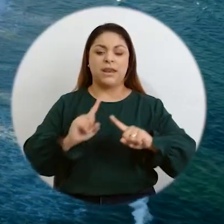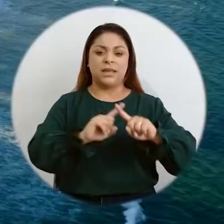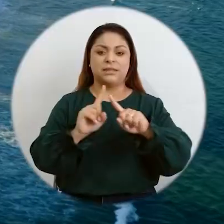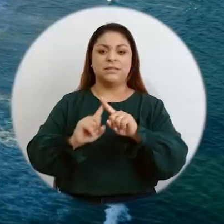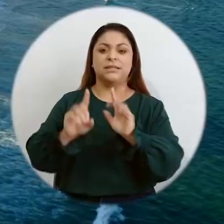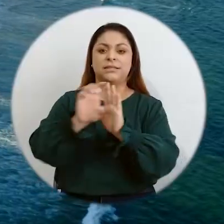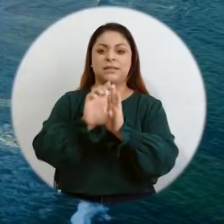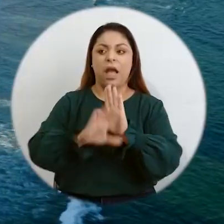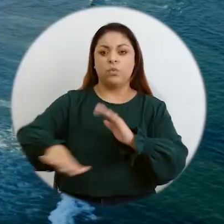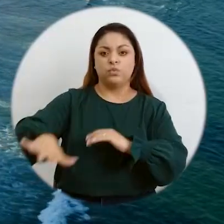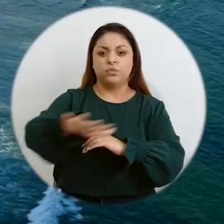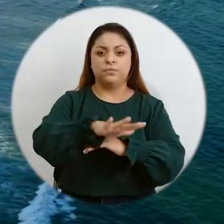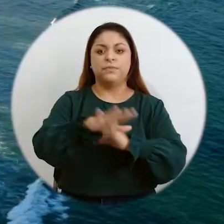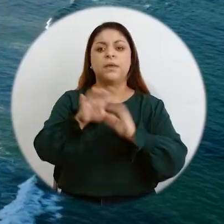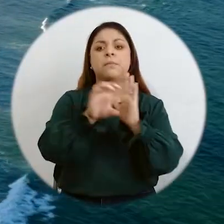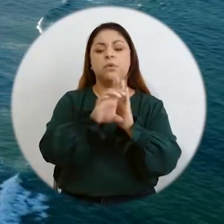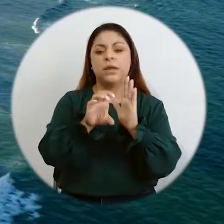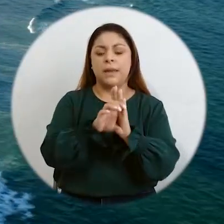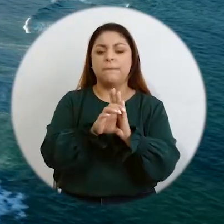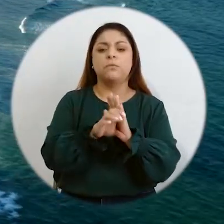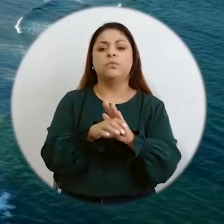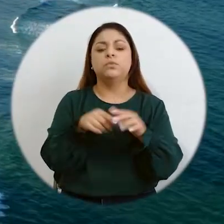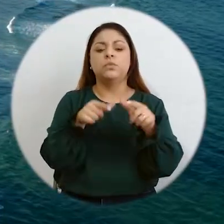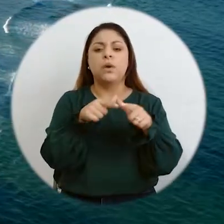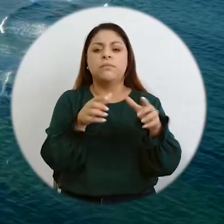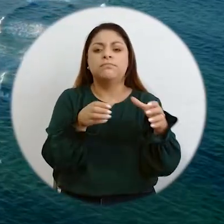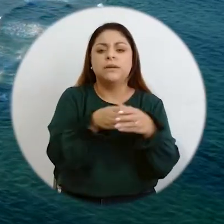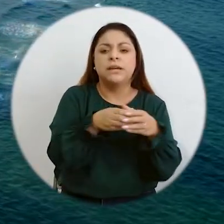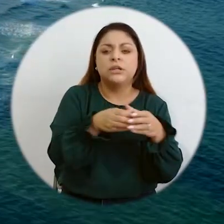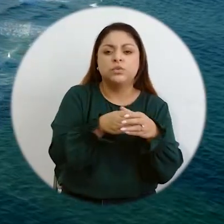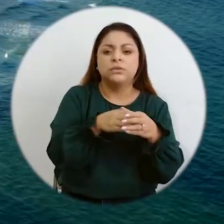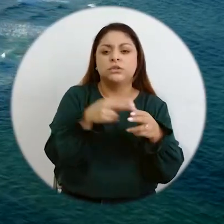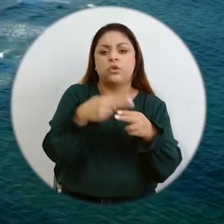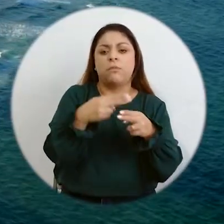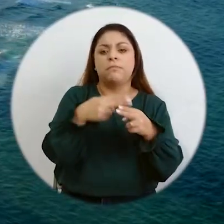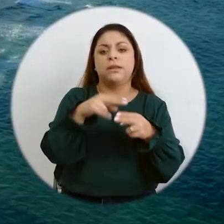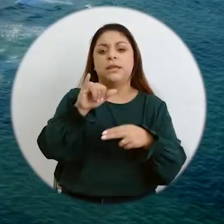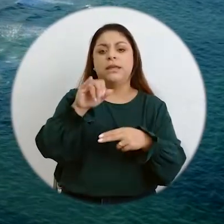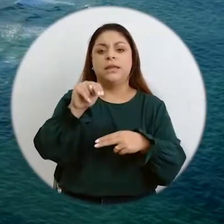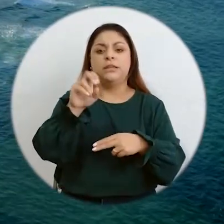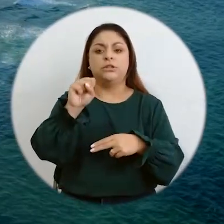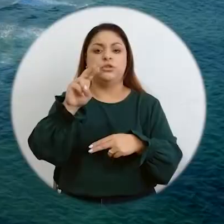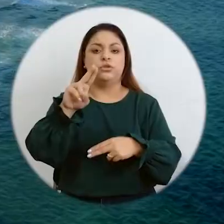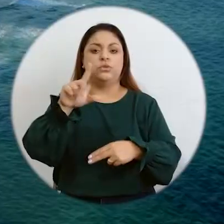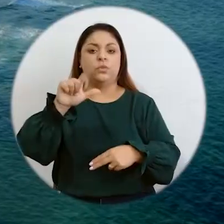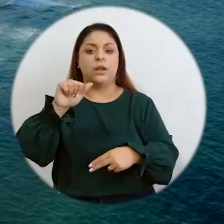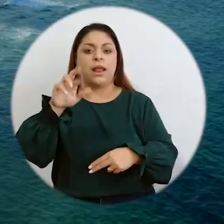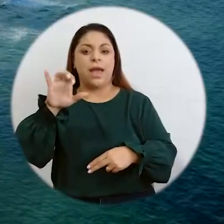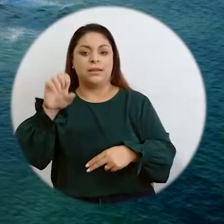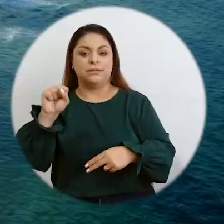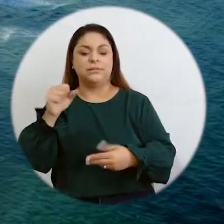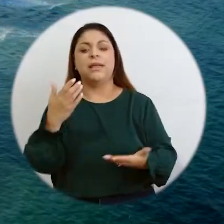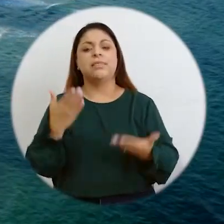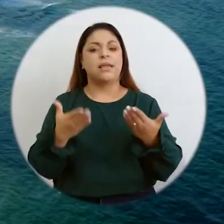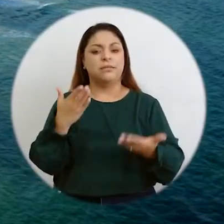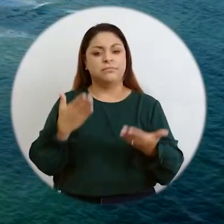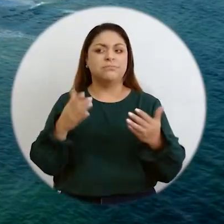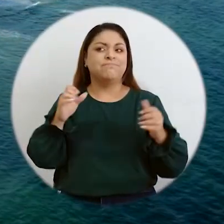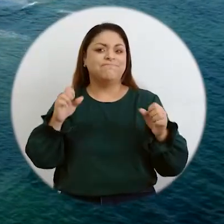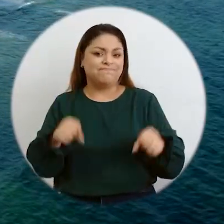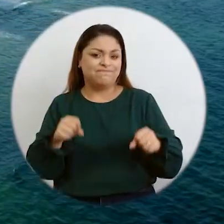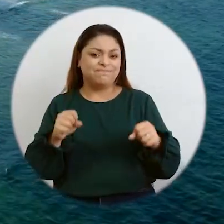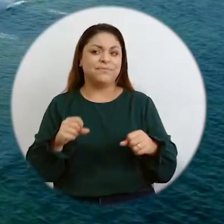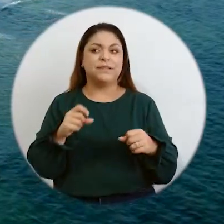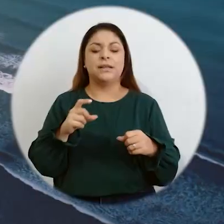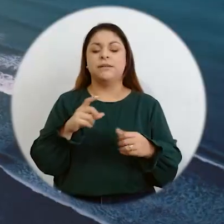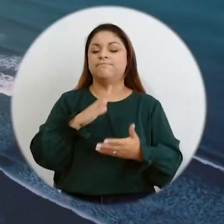por ejemplo, ¿qué significa para los pequeños estados insulares, ¿verdad? Que en algún momento probablemente van a dejar de existir, y qué va